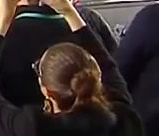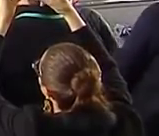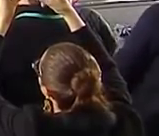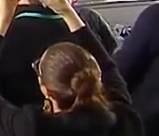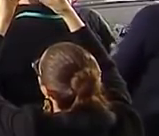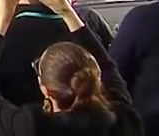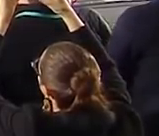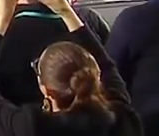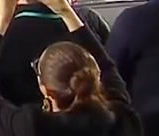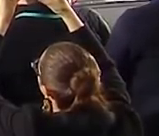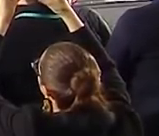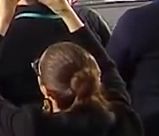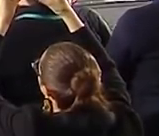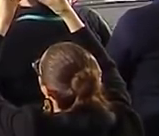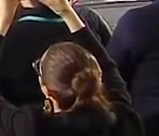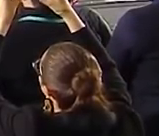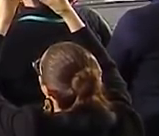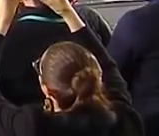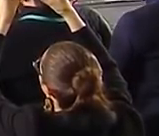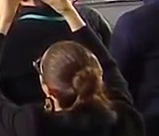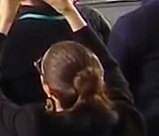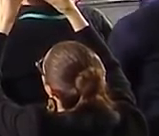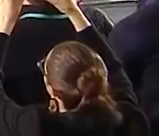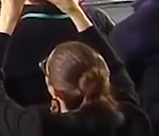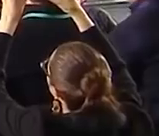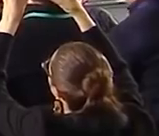todos los compatriotas